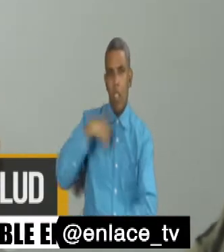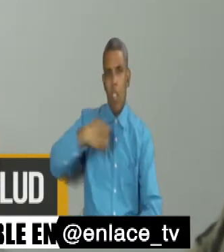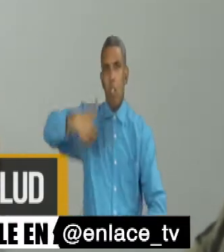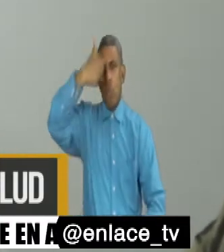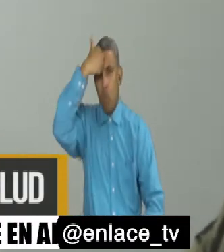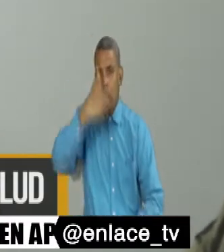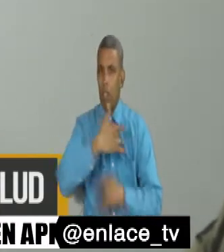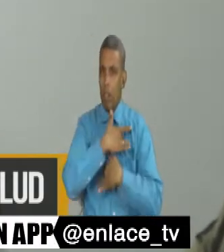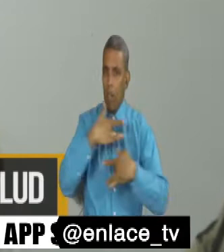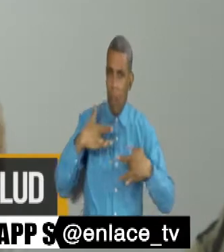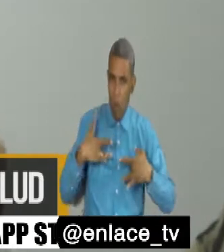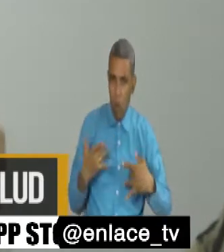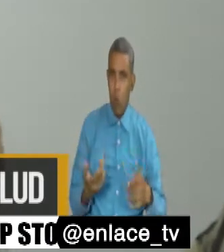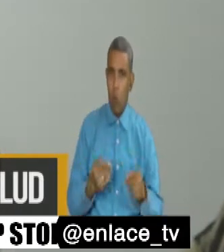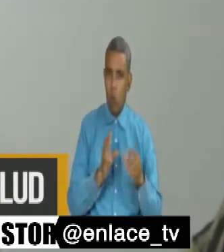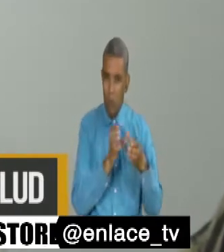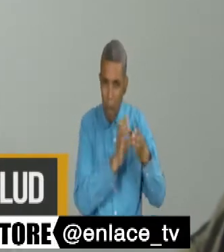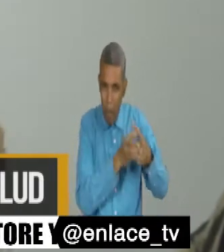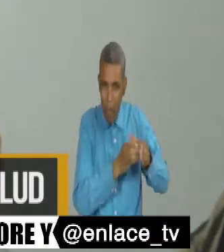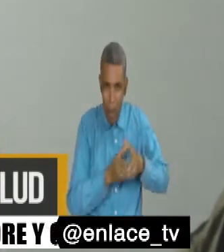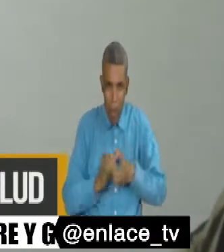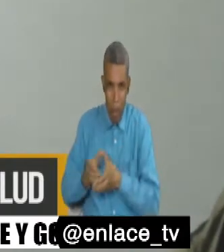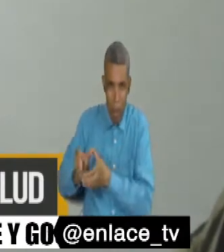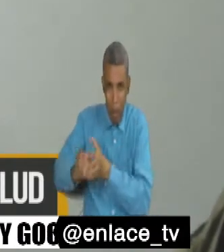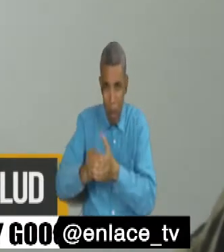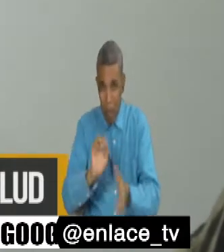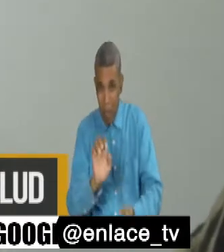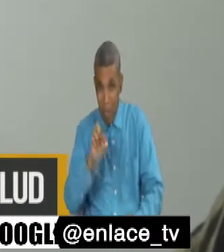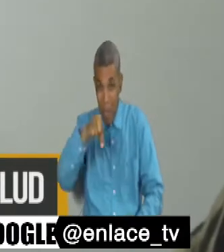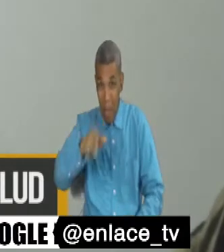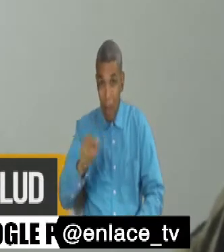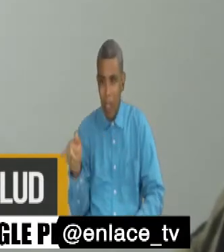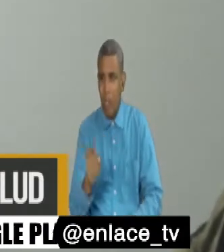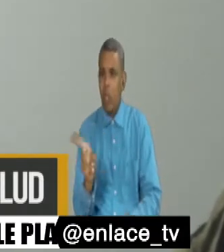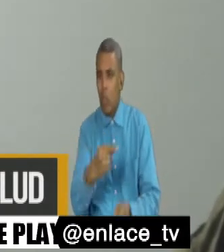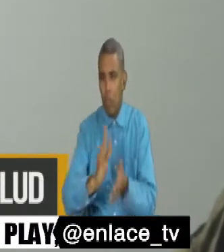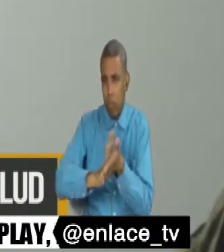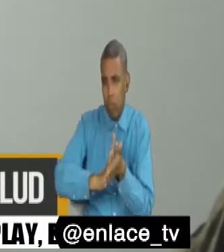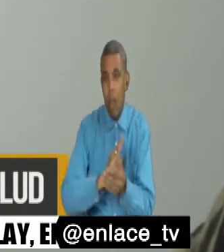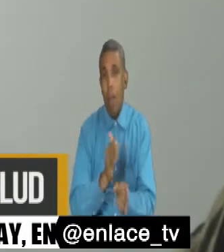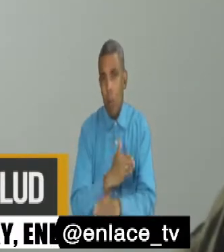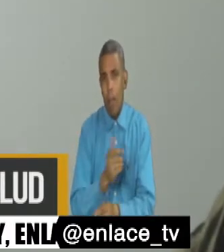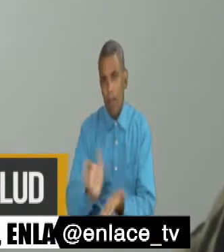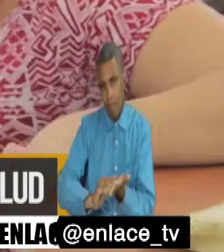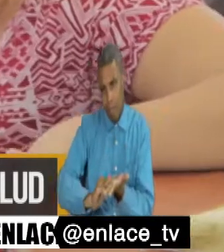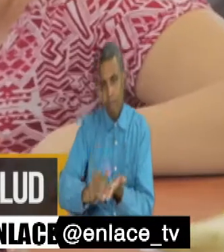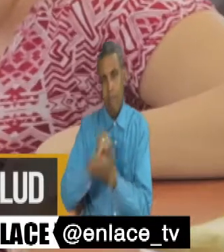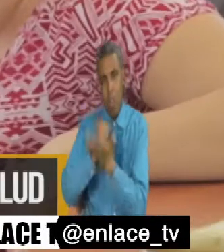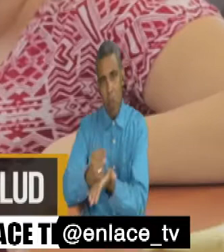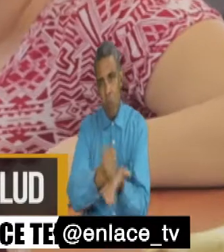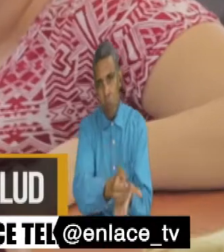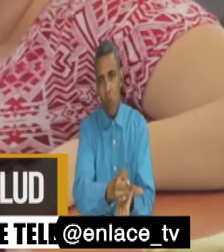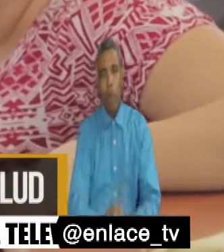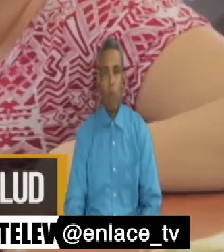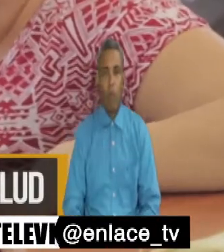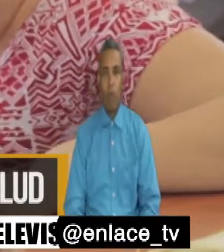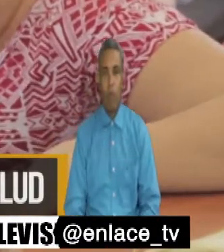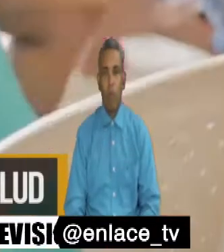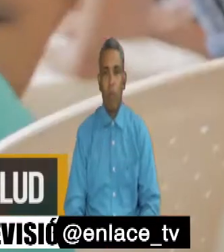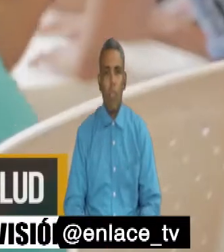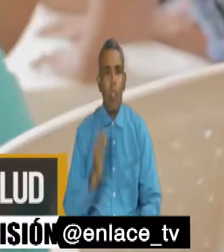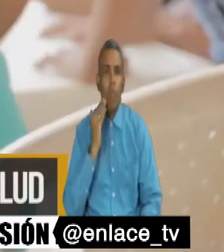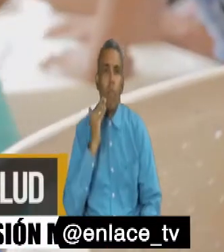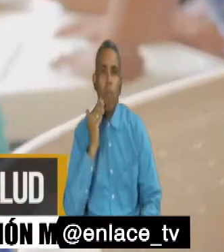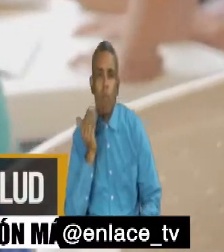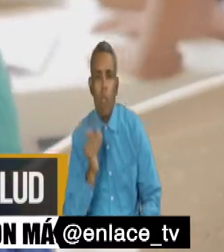CPS para que estas quejas y estos problemas sean resueltos por parte de la EPS y la CPS. Este encuentro se realizará